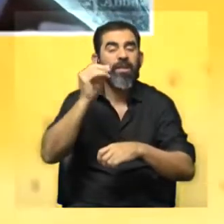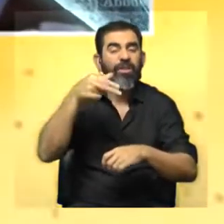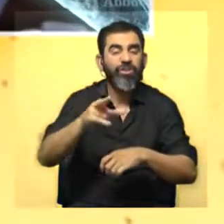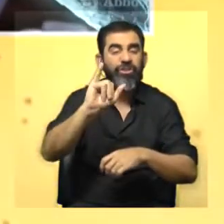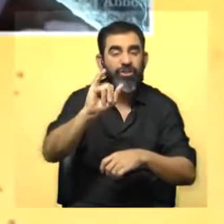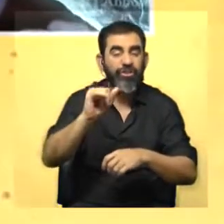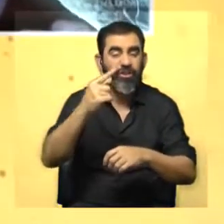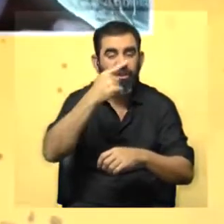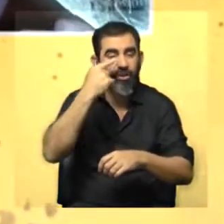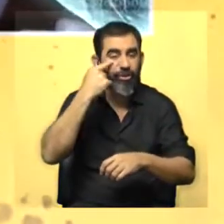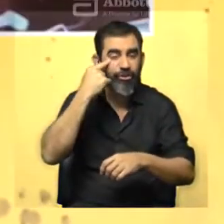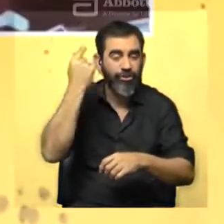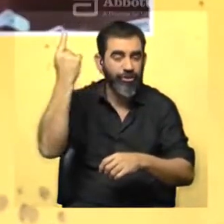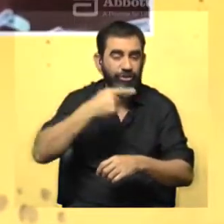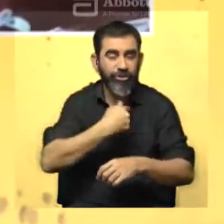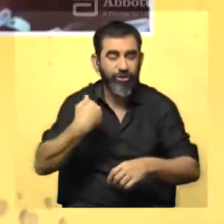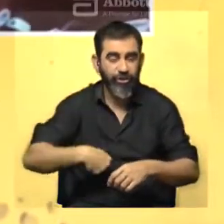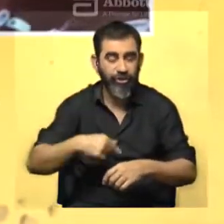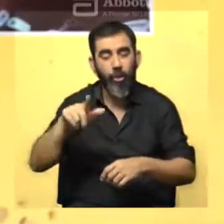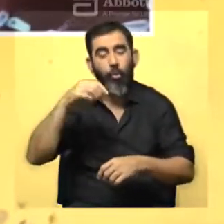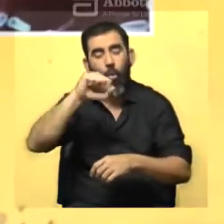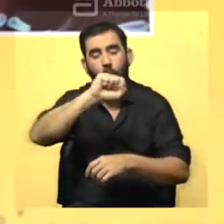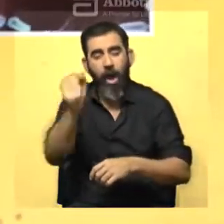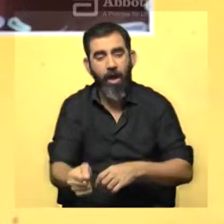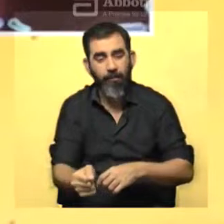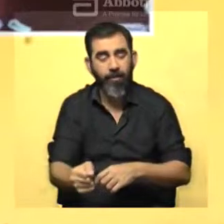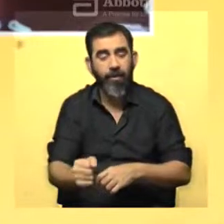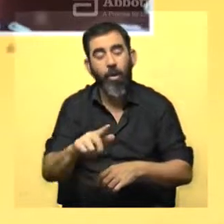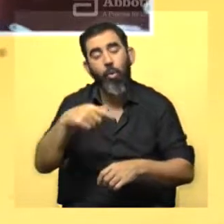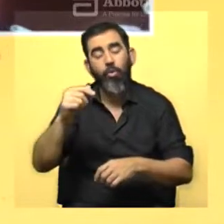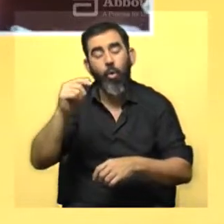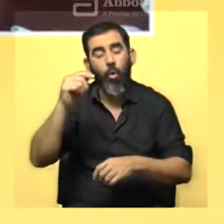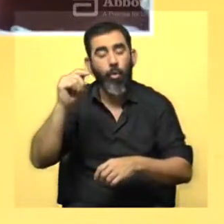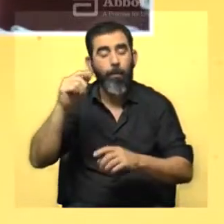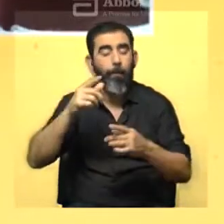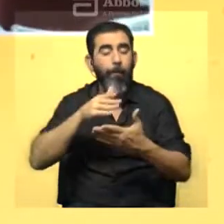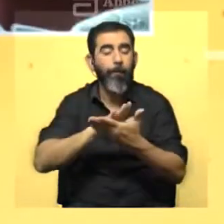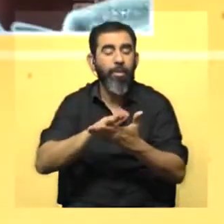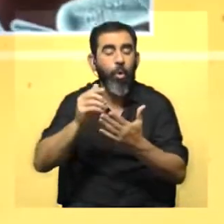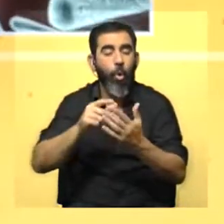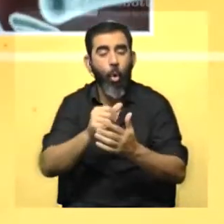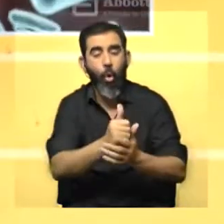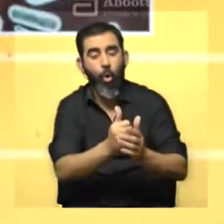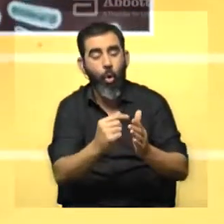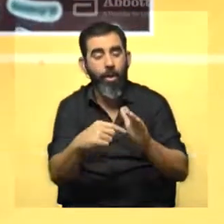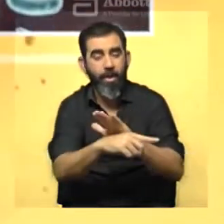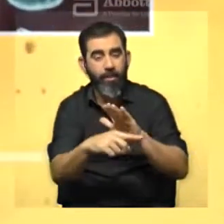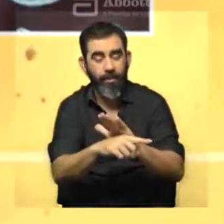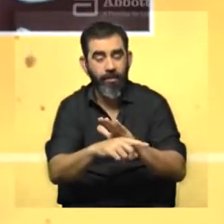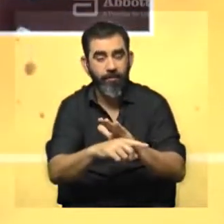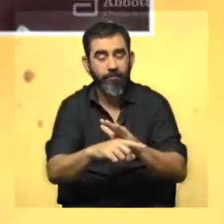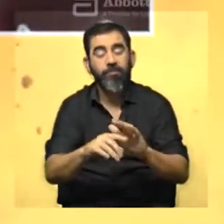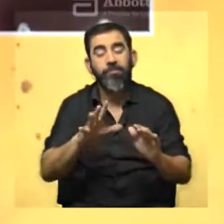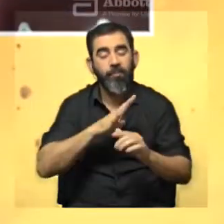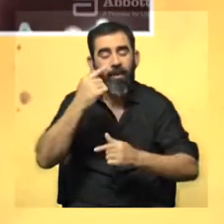origen oriental, kombucha más bien de origen africano, el kefir en Medio Oriente, etcétera. Entonces hay toda una serie